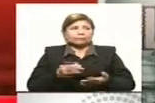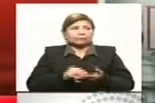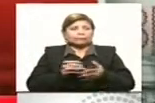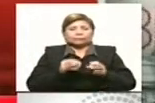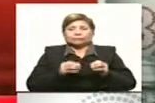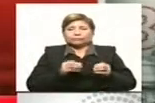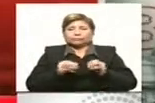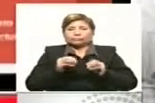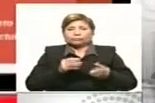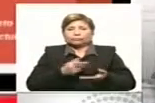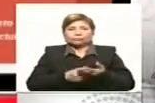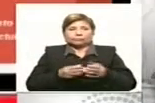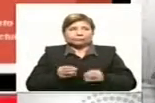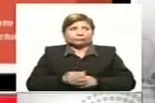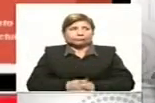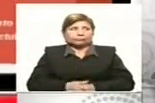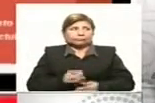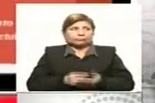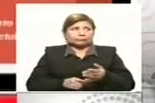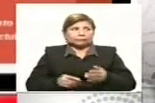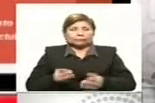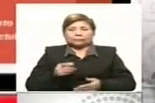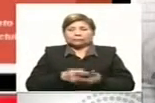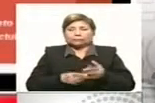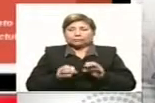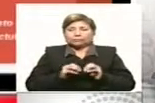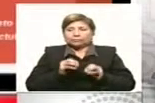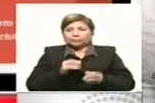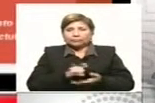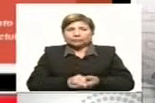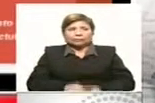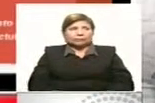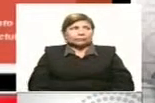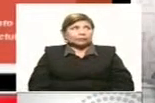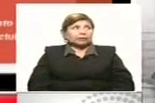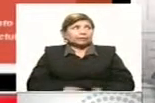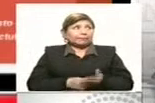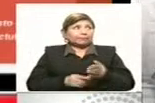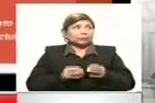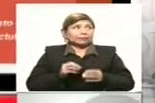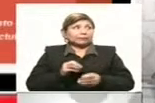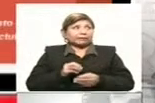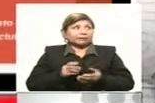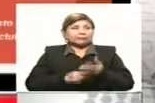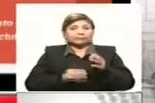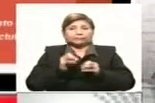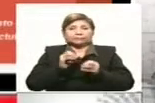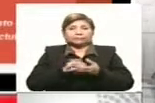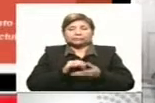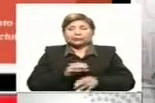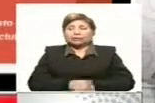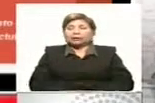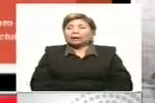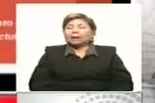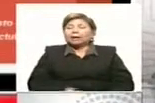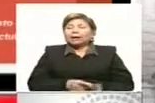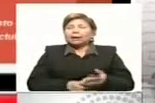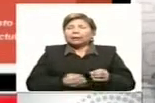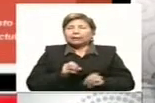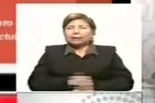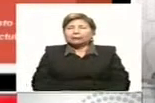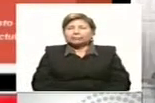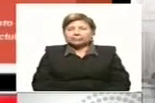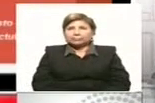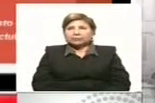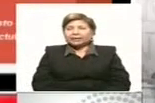agradecimiento a los señores congresistas, miembros de la comisión, que sabemos que están en semana de representación y sin embargo también están haciendo el esfuerzo